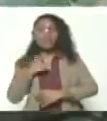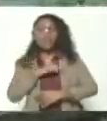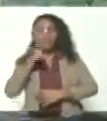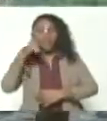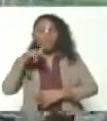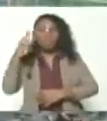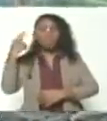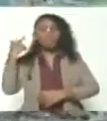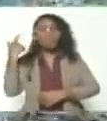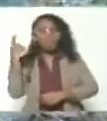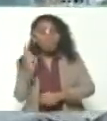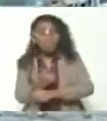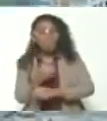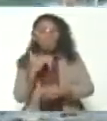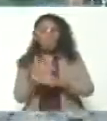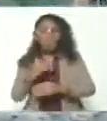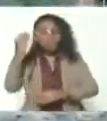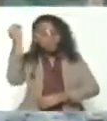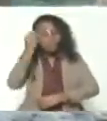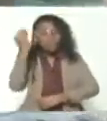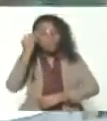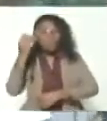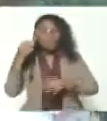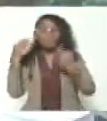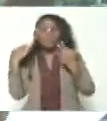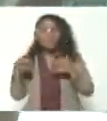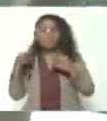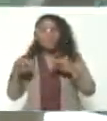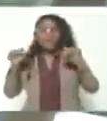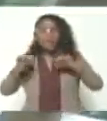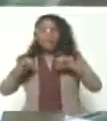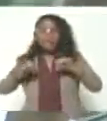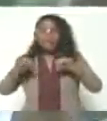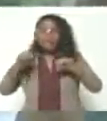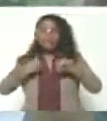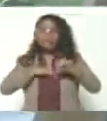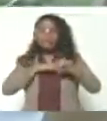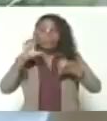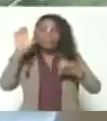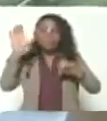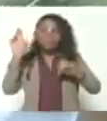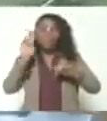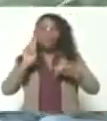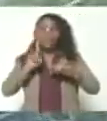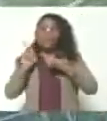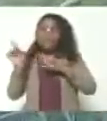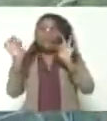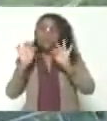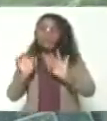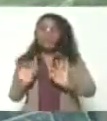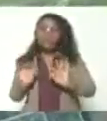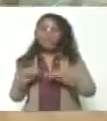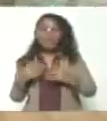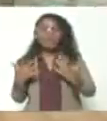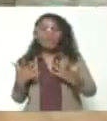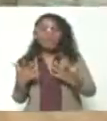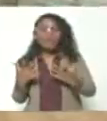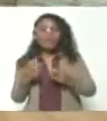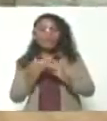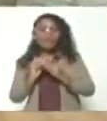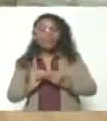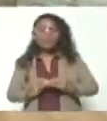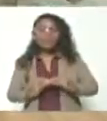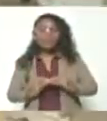si es normal que aquí en nuestro país las bandas criminales usen este tipo de